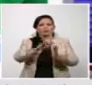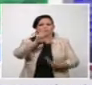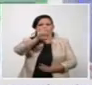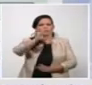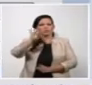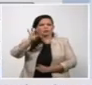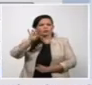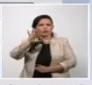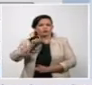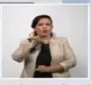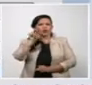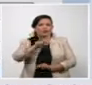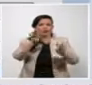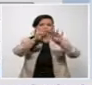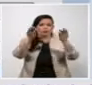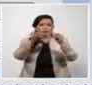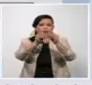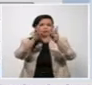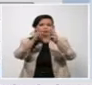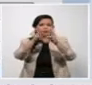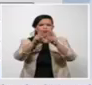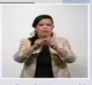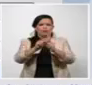ya un total de